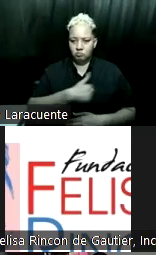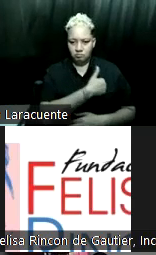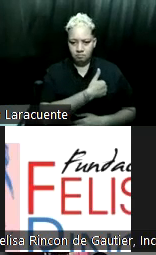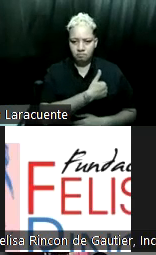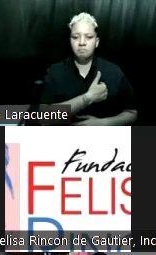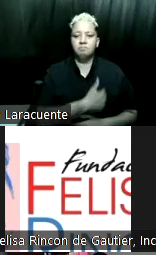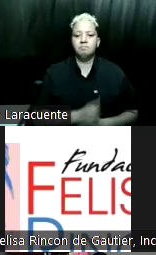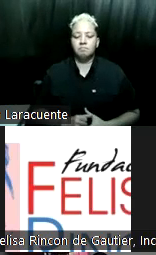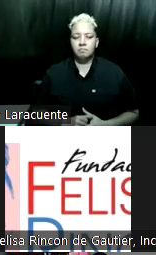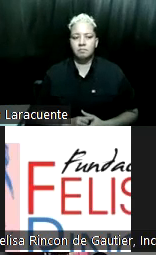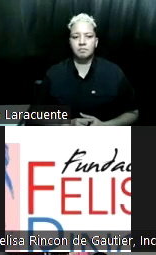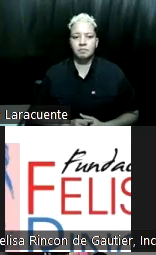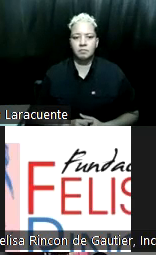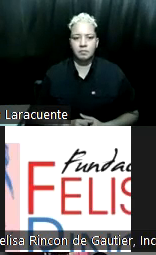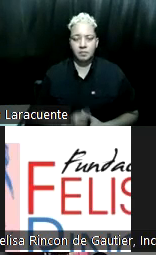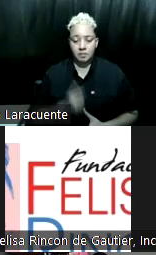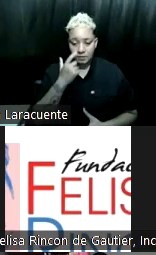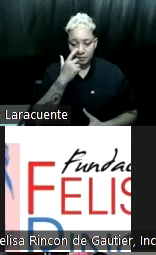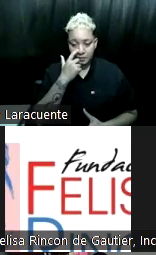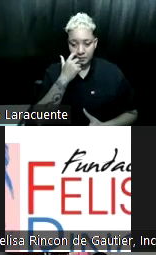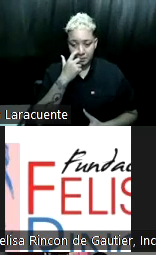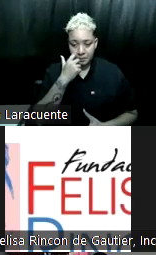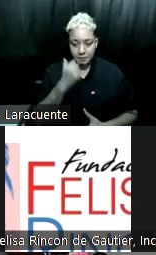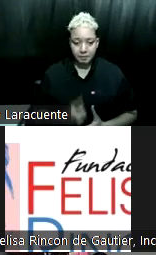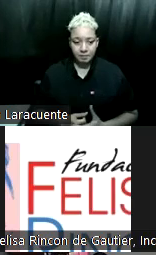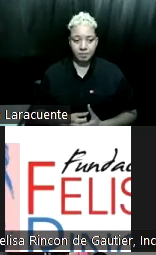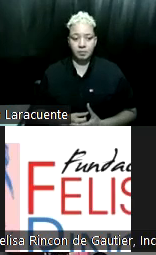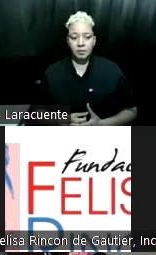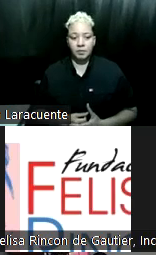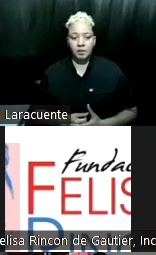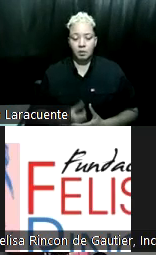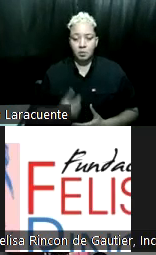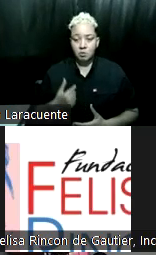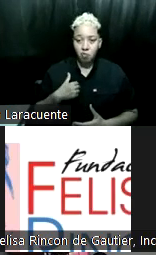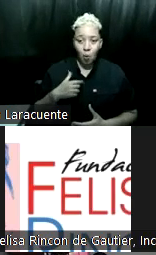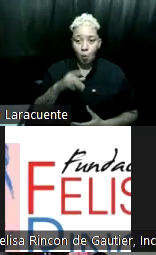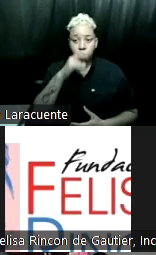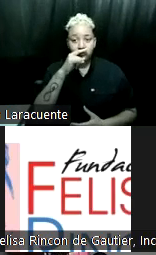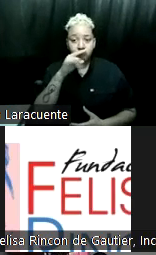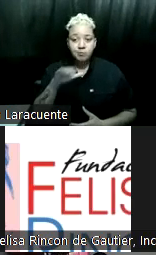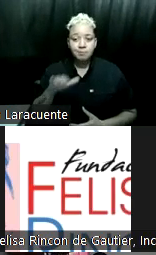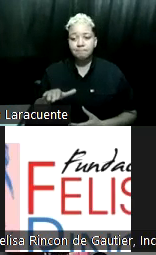El, y pues imagínense, yo, un niño,